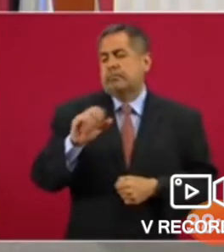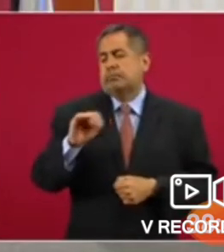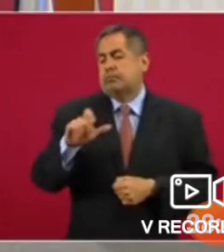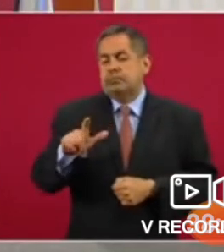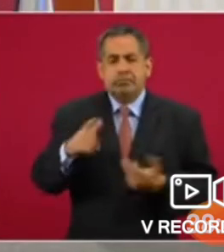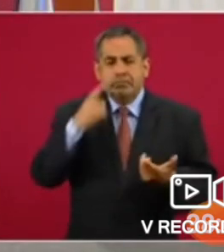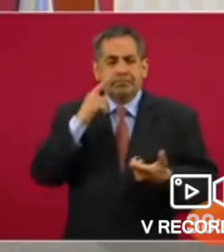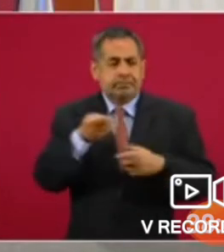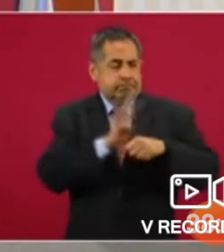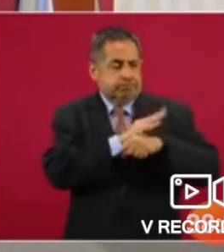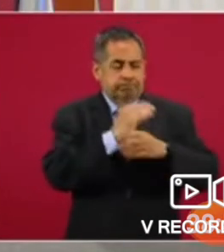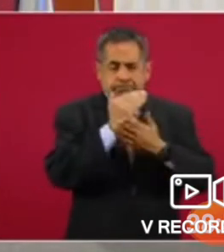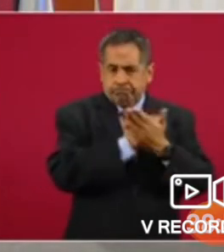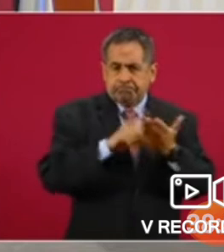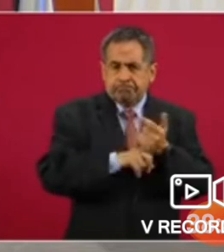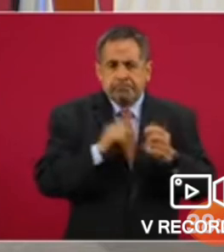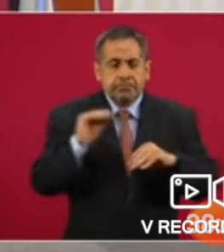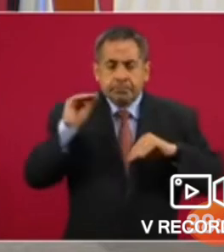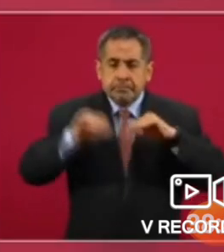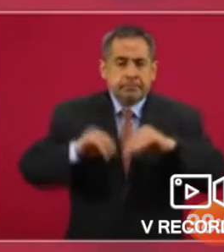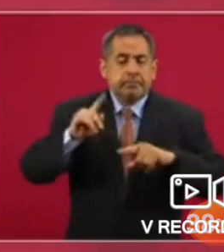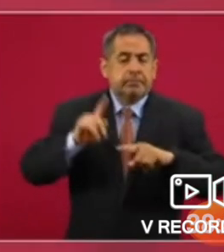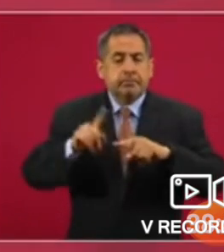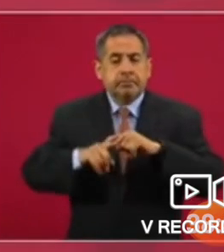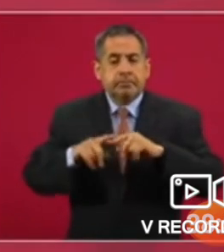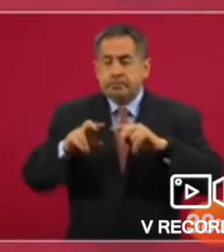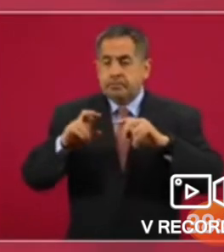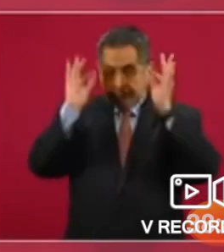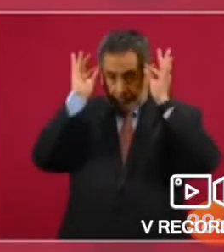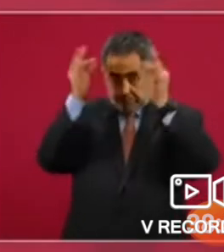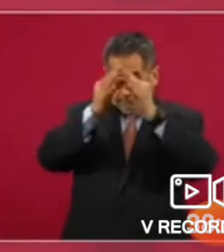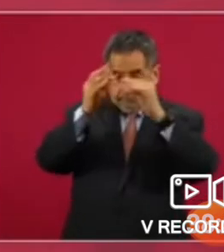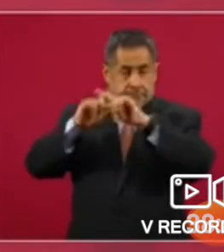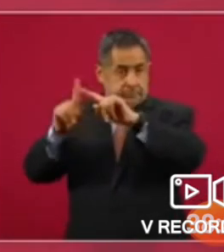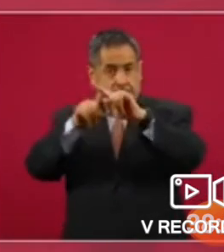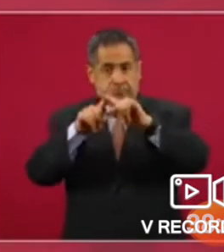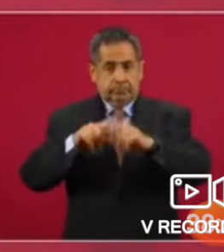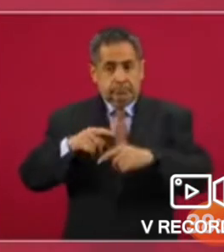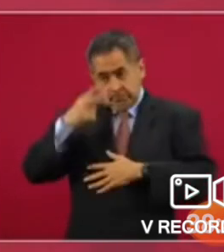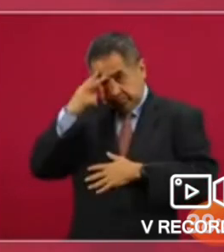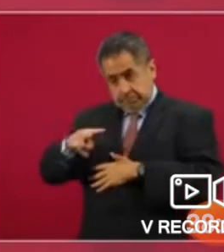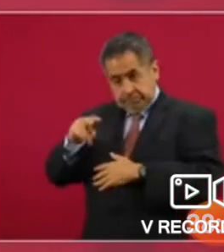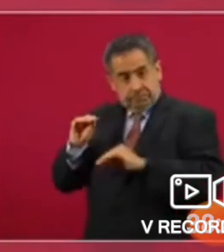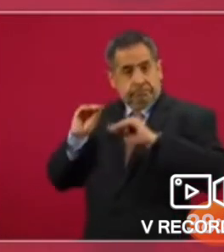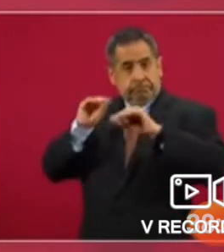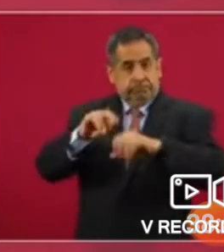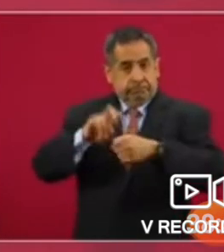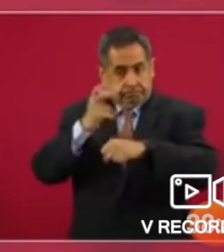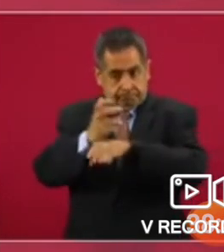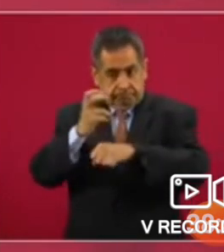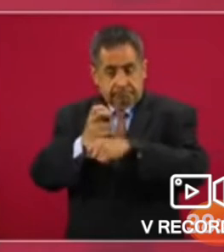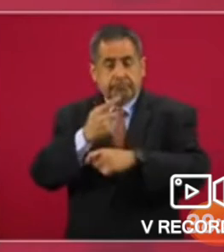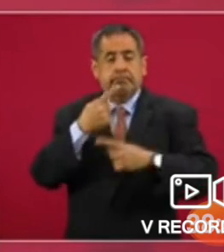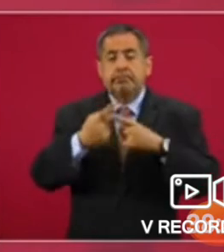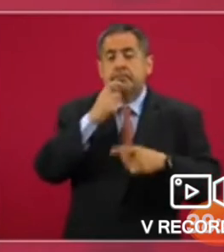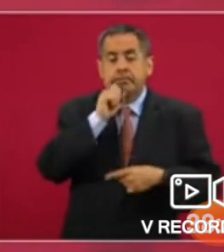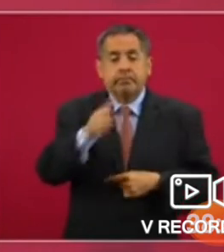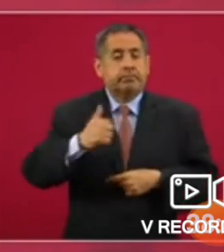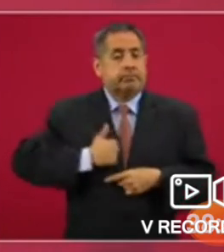el COVID-19 implementada por la Red Consular de México en los Estados Unidos y en Vancouver,